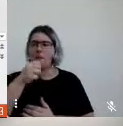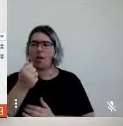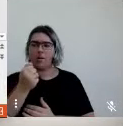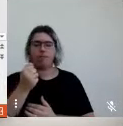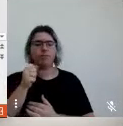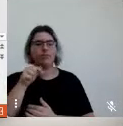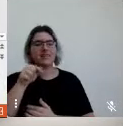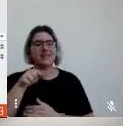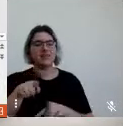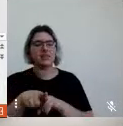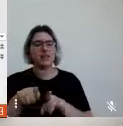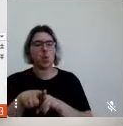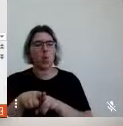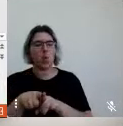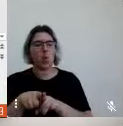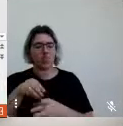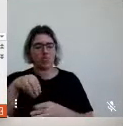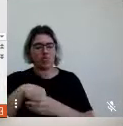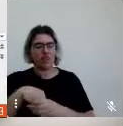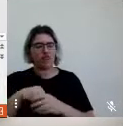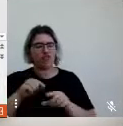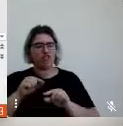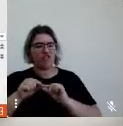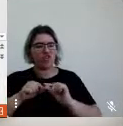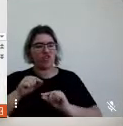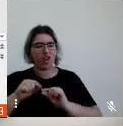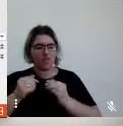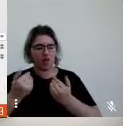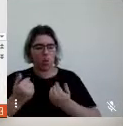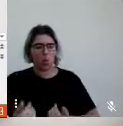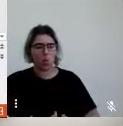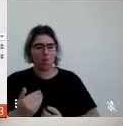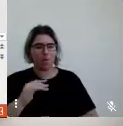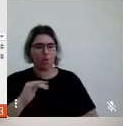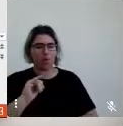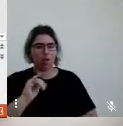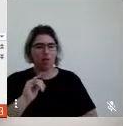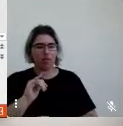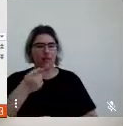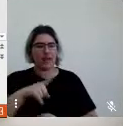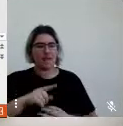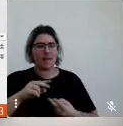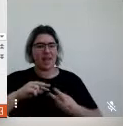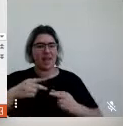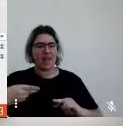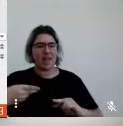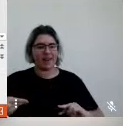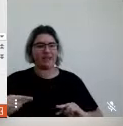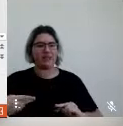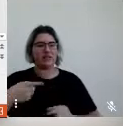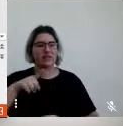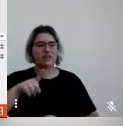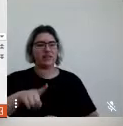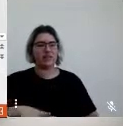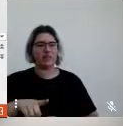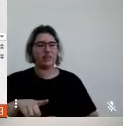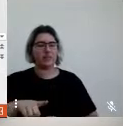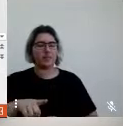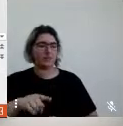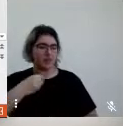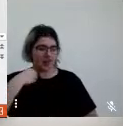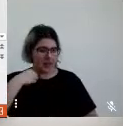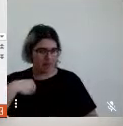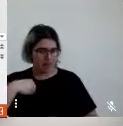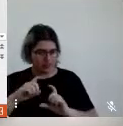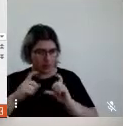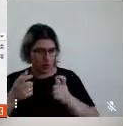de microorganismos que tenemos en nuestro organismo, a los genes y a los genes de la propia microbiota y a